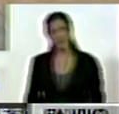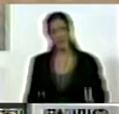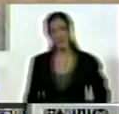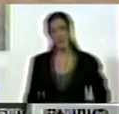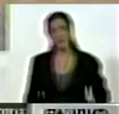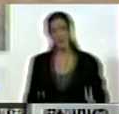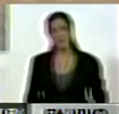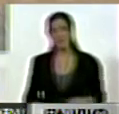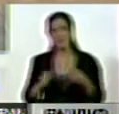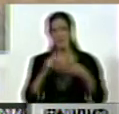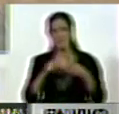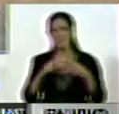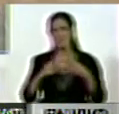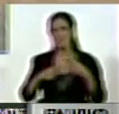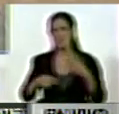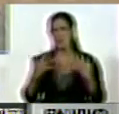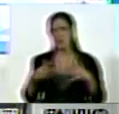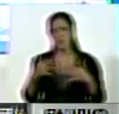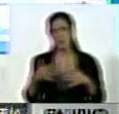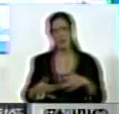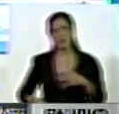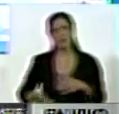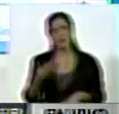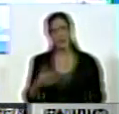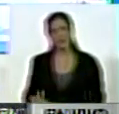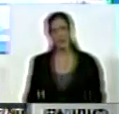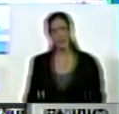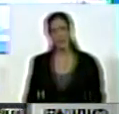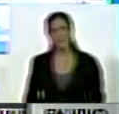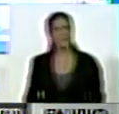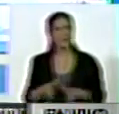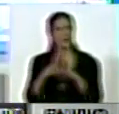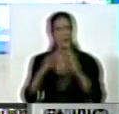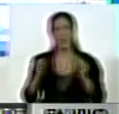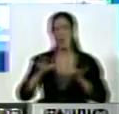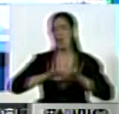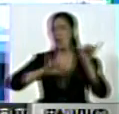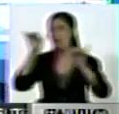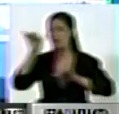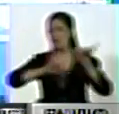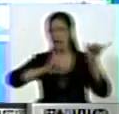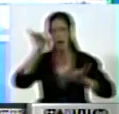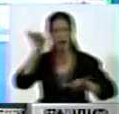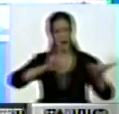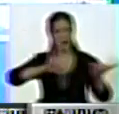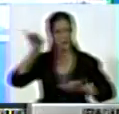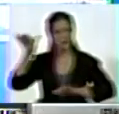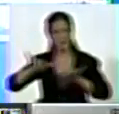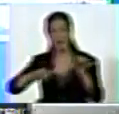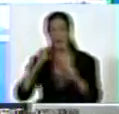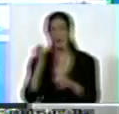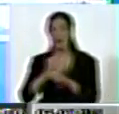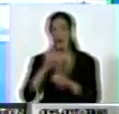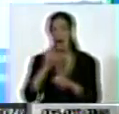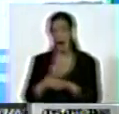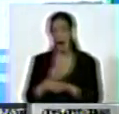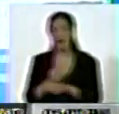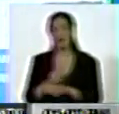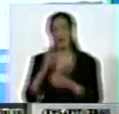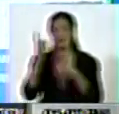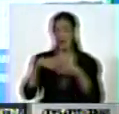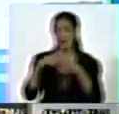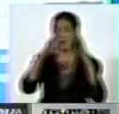una cantidad importante de boarding pass de todos los viajes que ejecutó este funcionario estando ya en nuestra